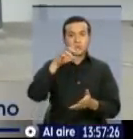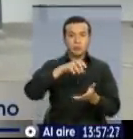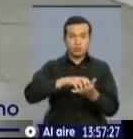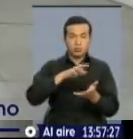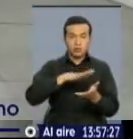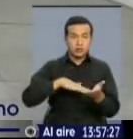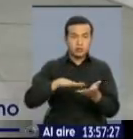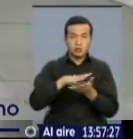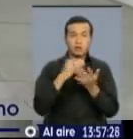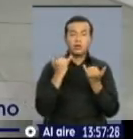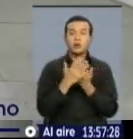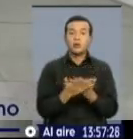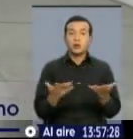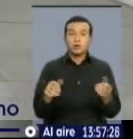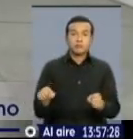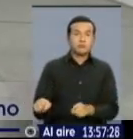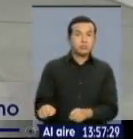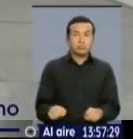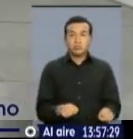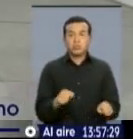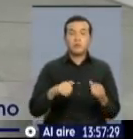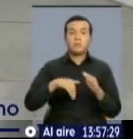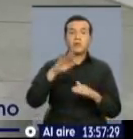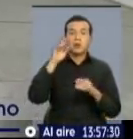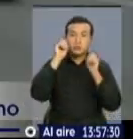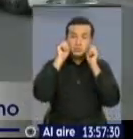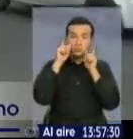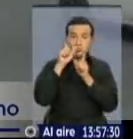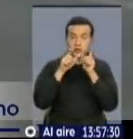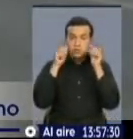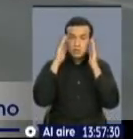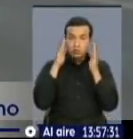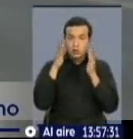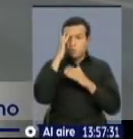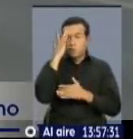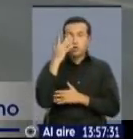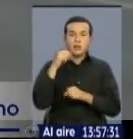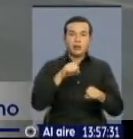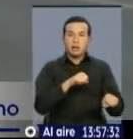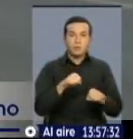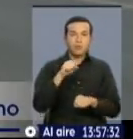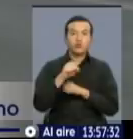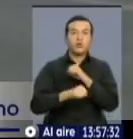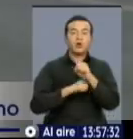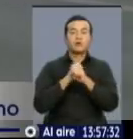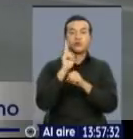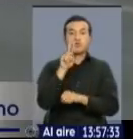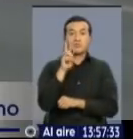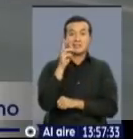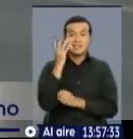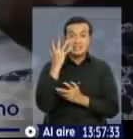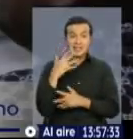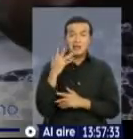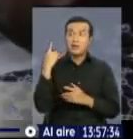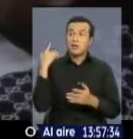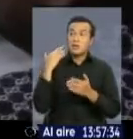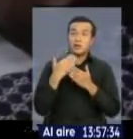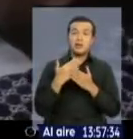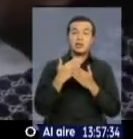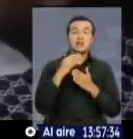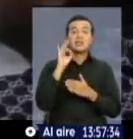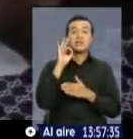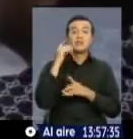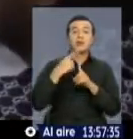donde por estos tiempos los sismos captan más atención de la población, pues del terremoto de 2016 han pasado solamente